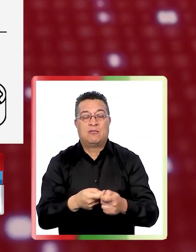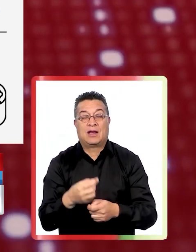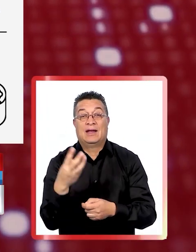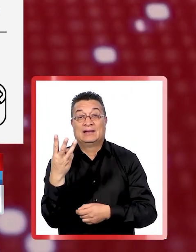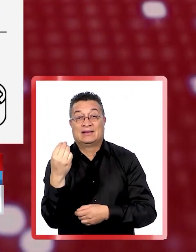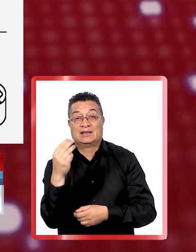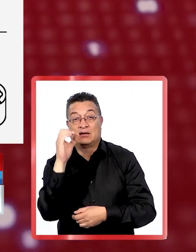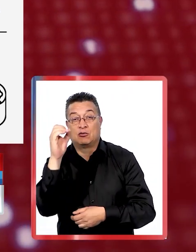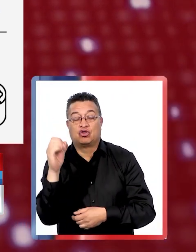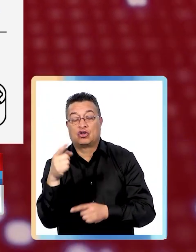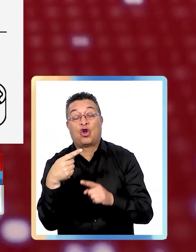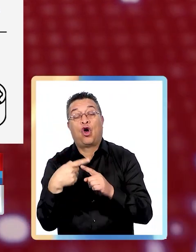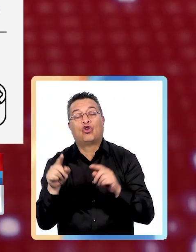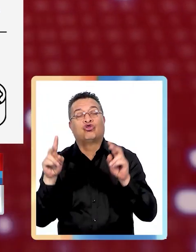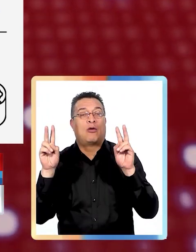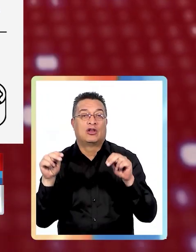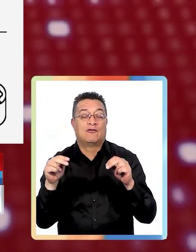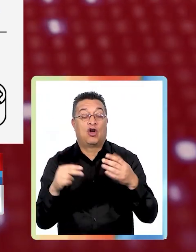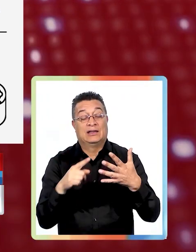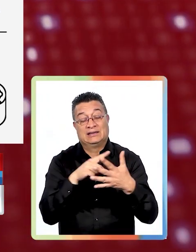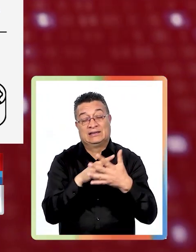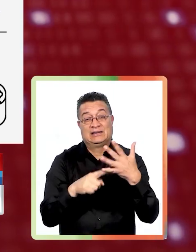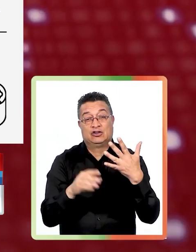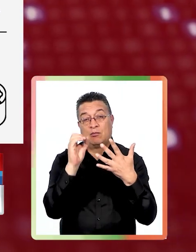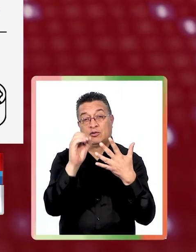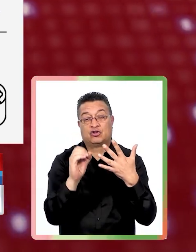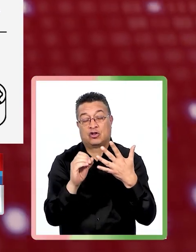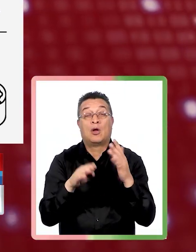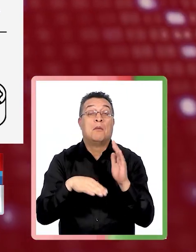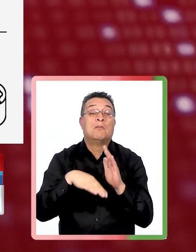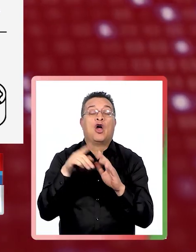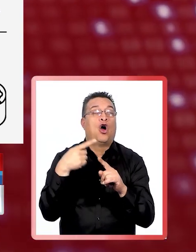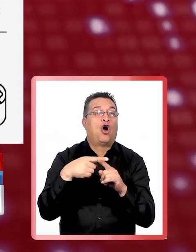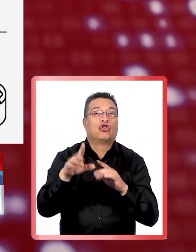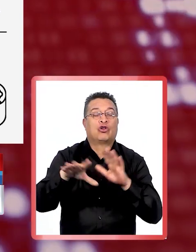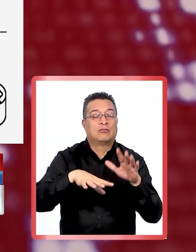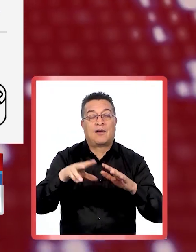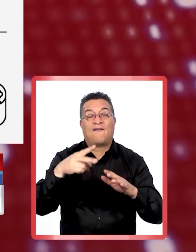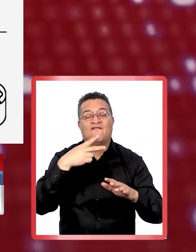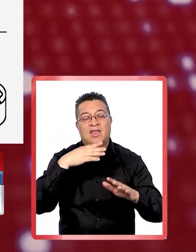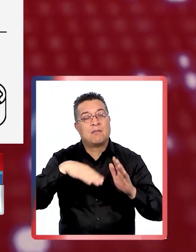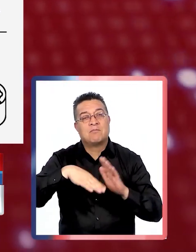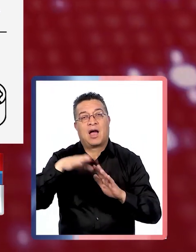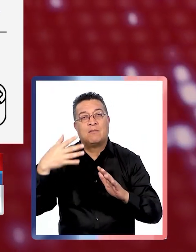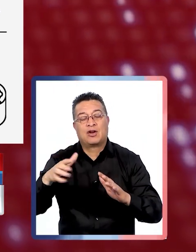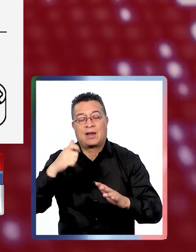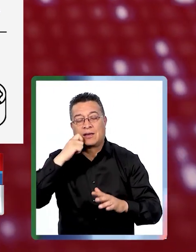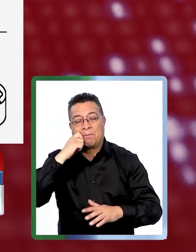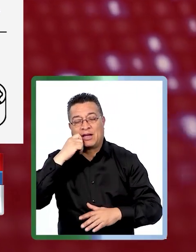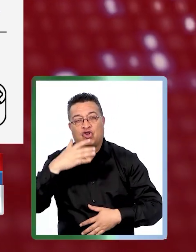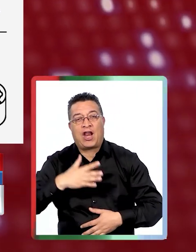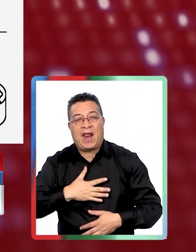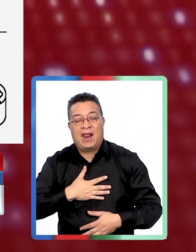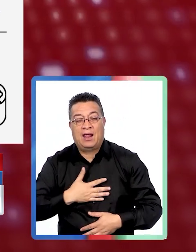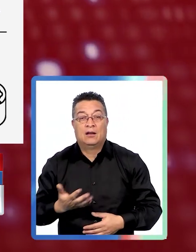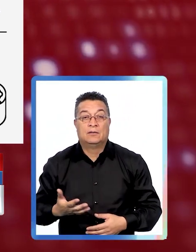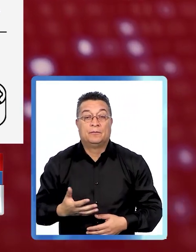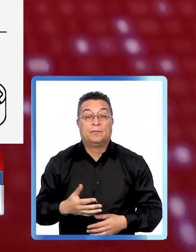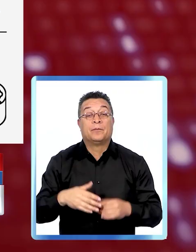económicos, 13% por otra razón, 5% por priorizar otros proyectos